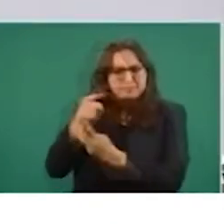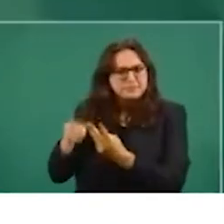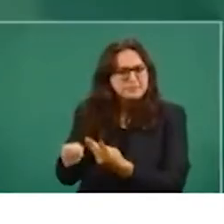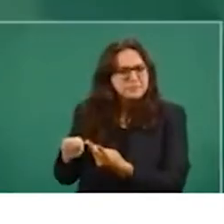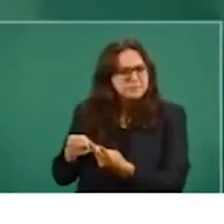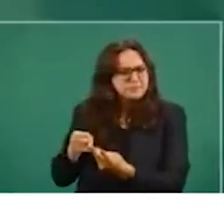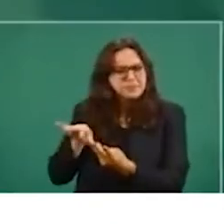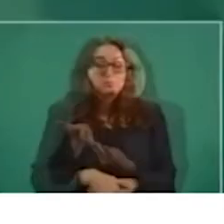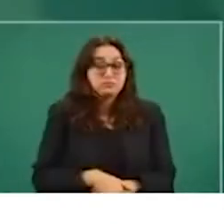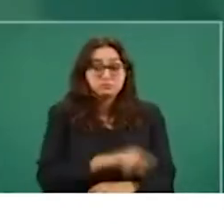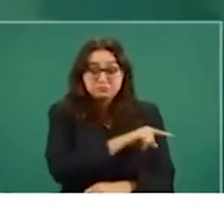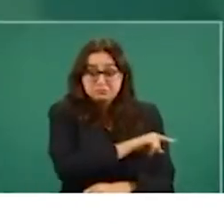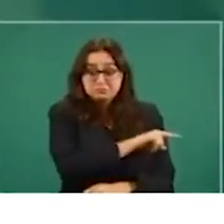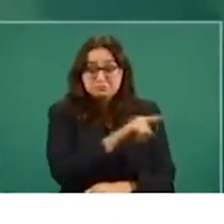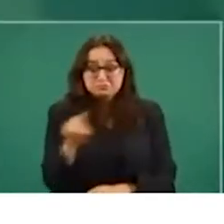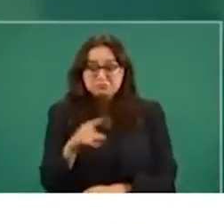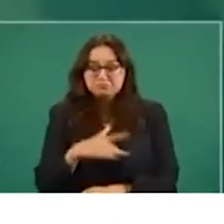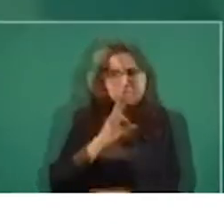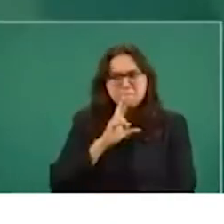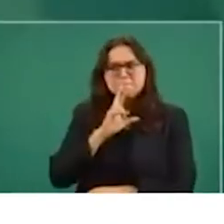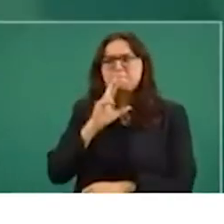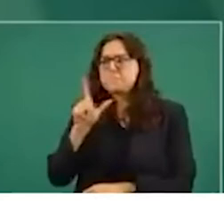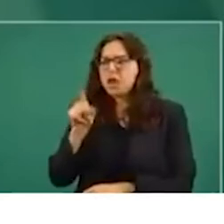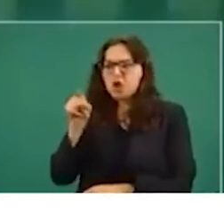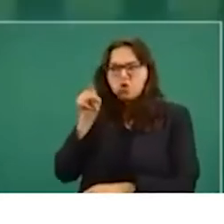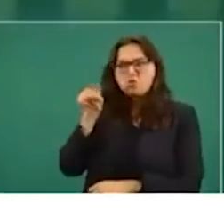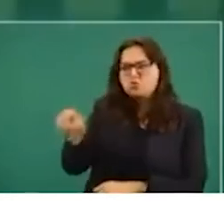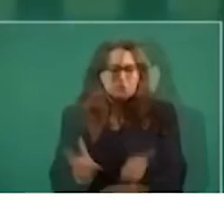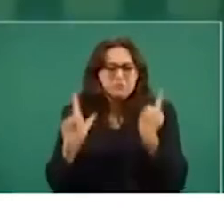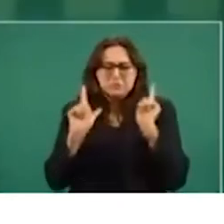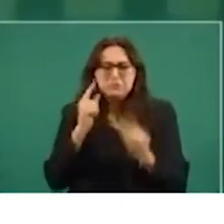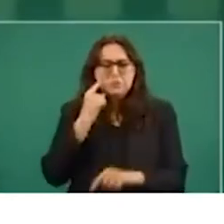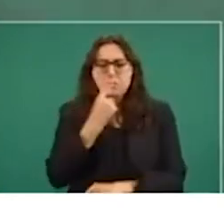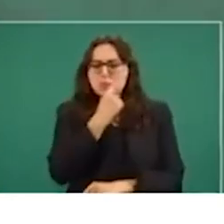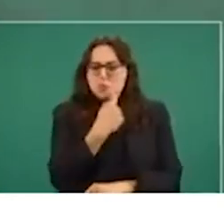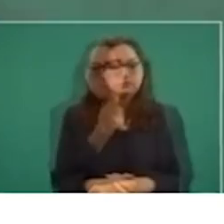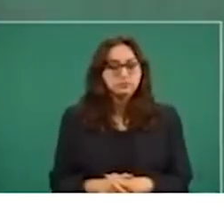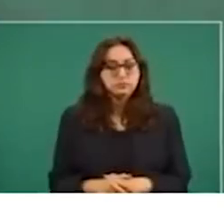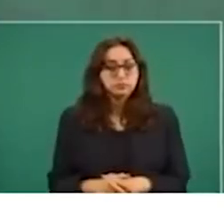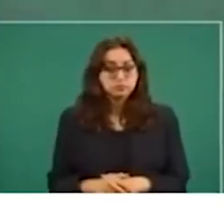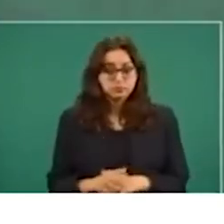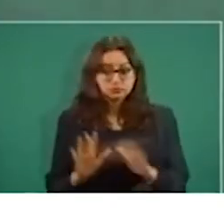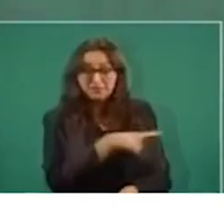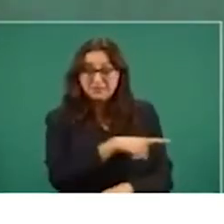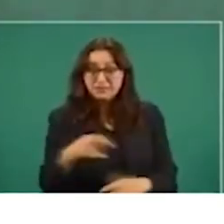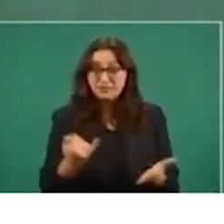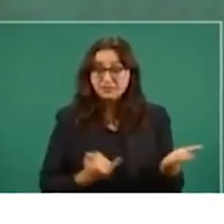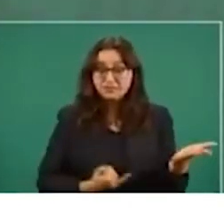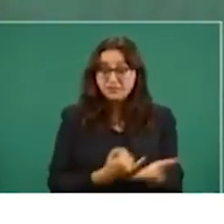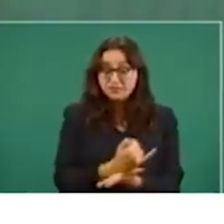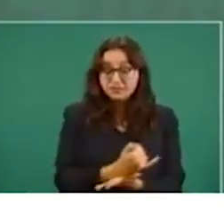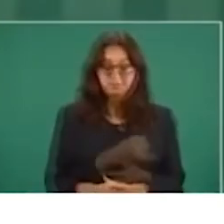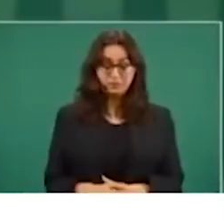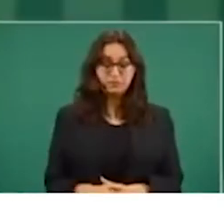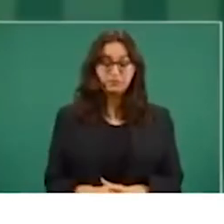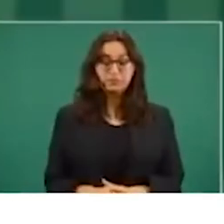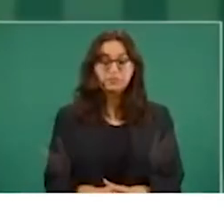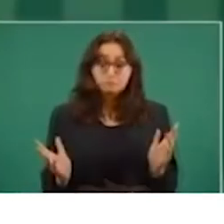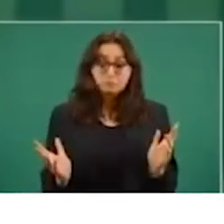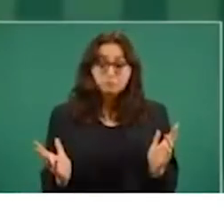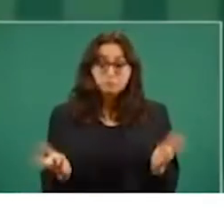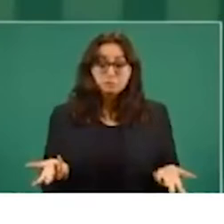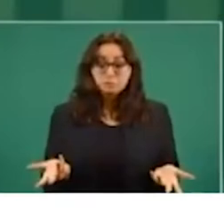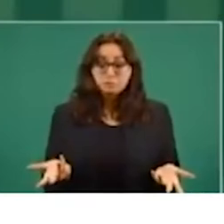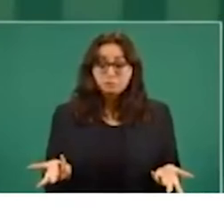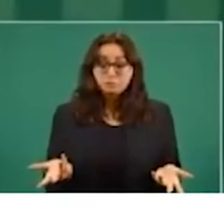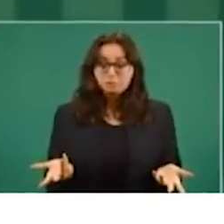mejor es un ciudadano, una mujer, un hombre, ¿por qué no respetar esa decisión. Entonces,